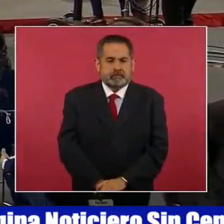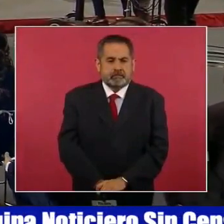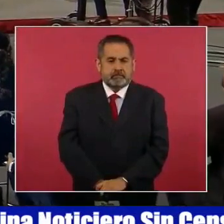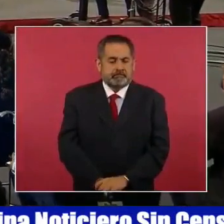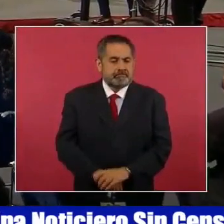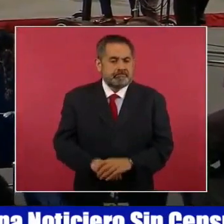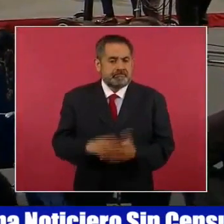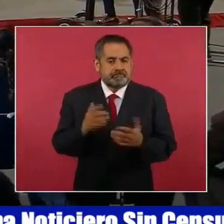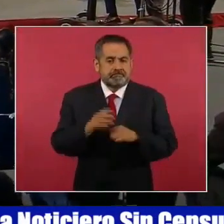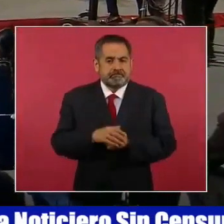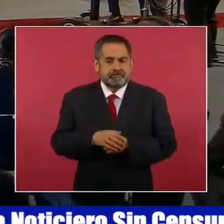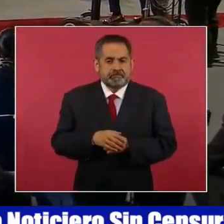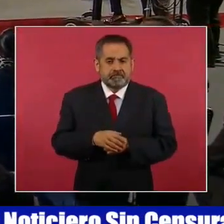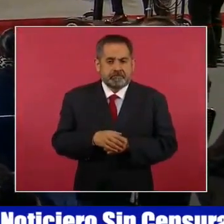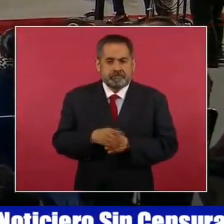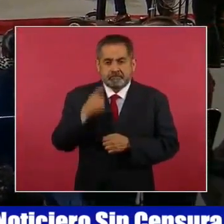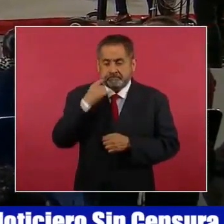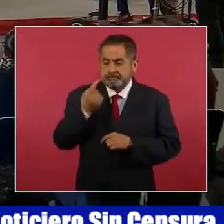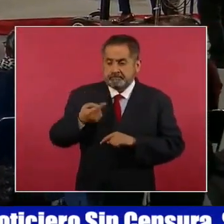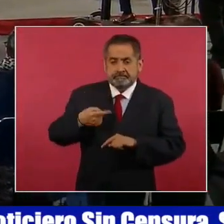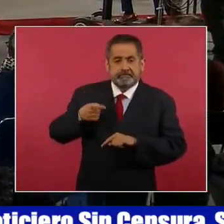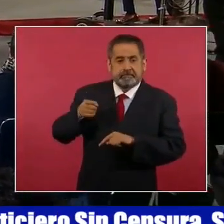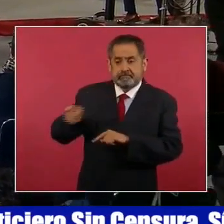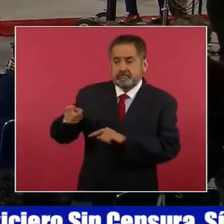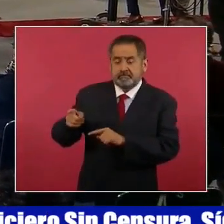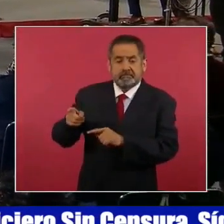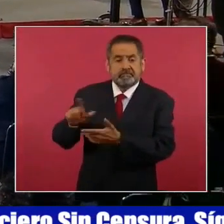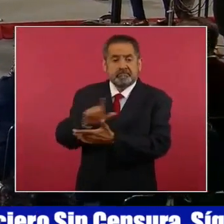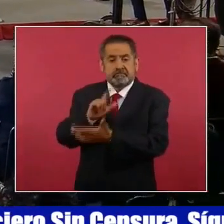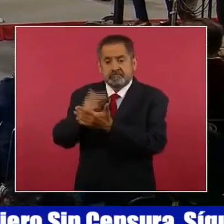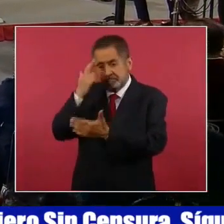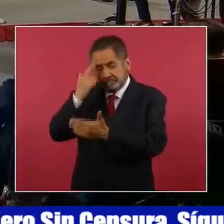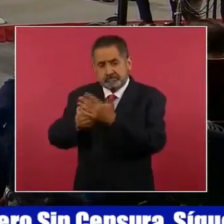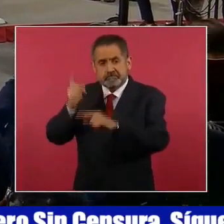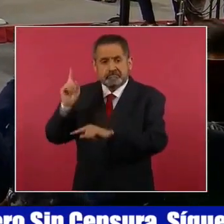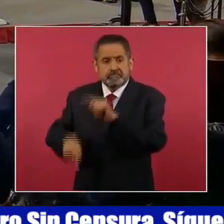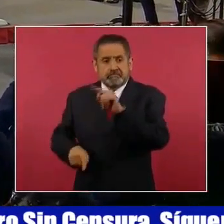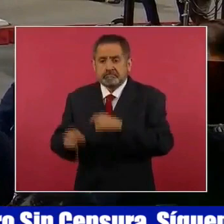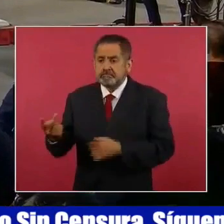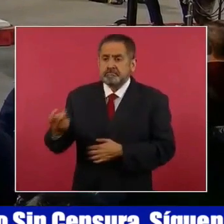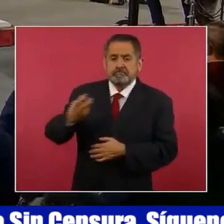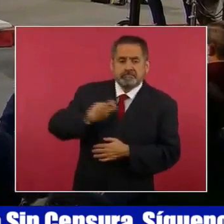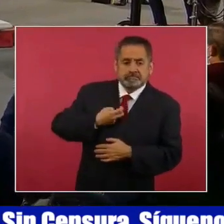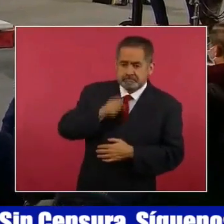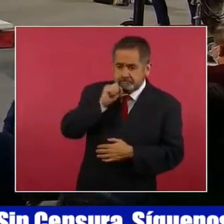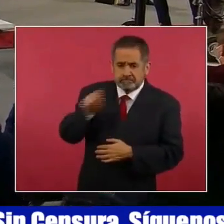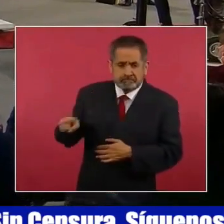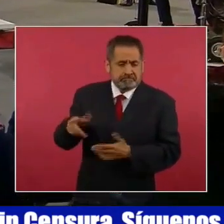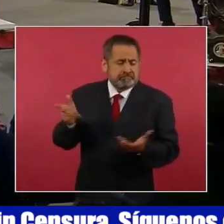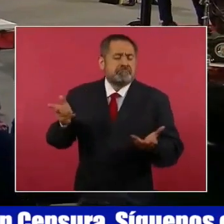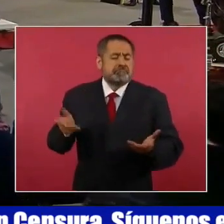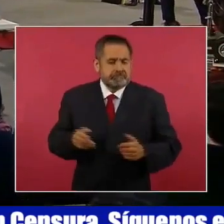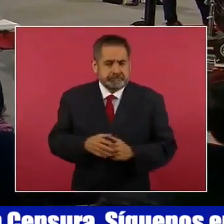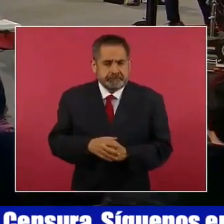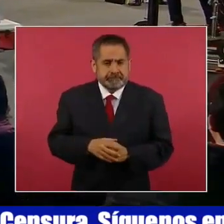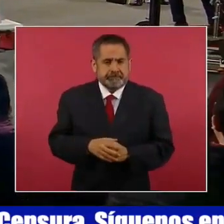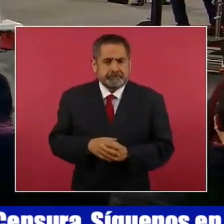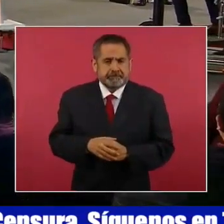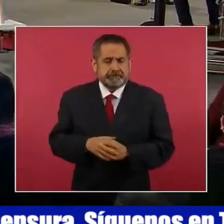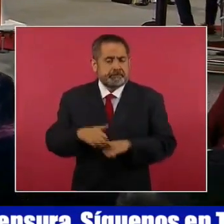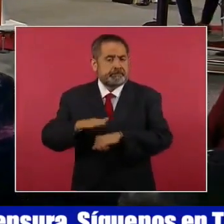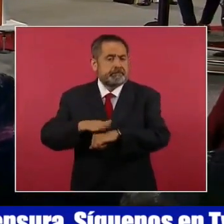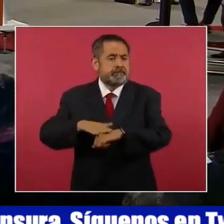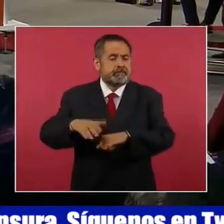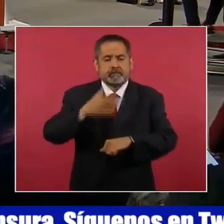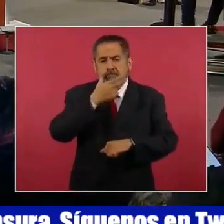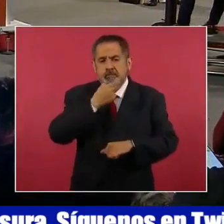huestes con el entonces presidente, para preguntarles si ellos pensaban que